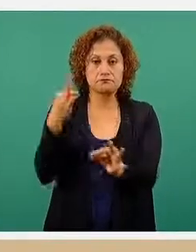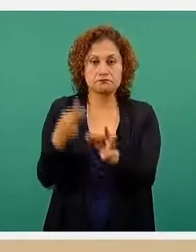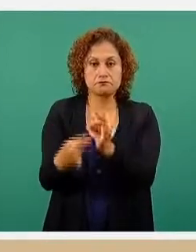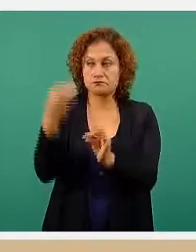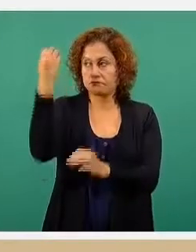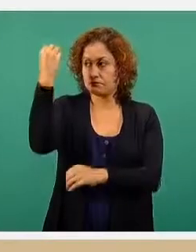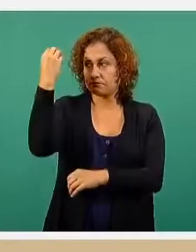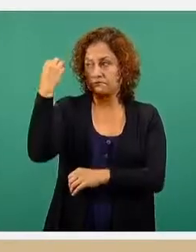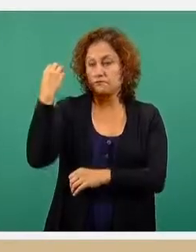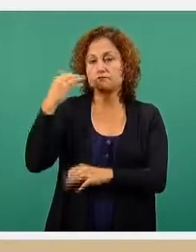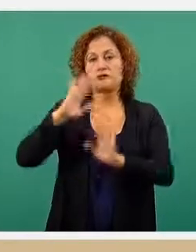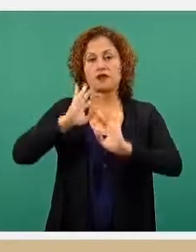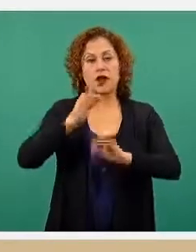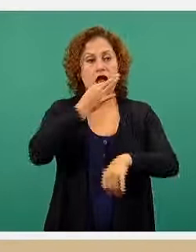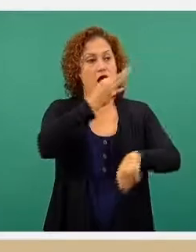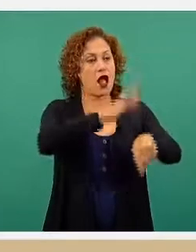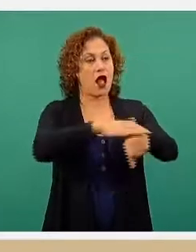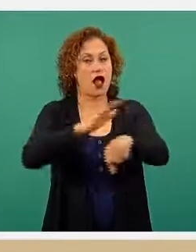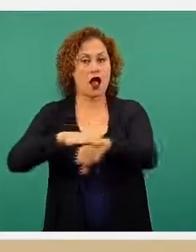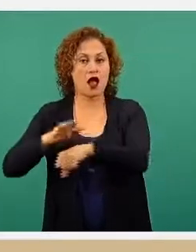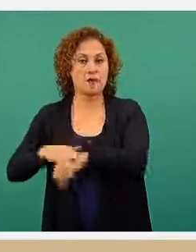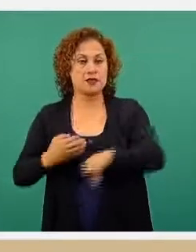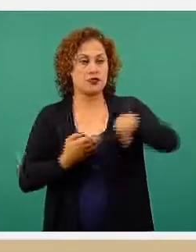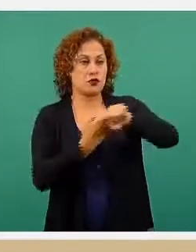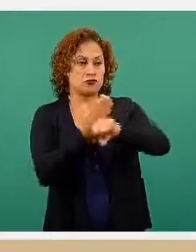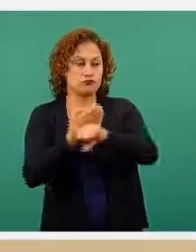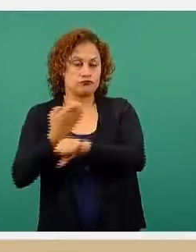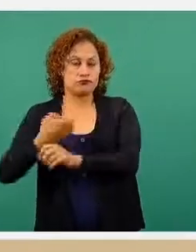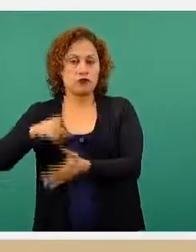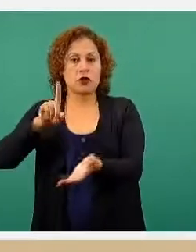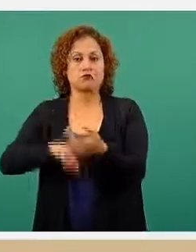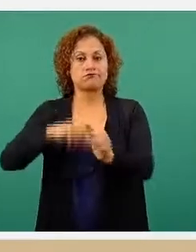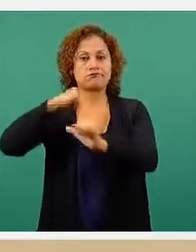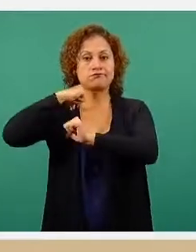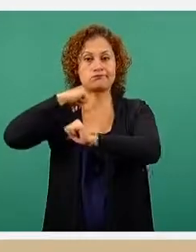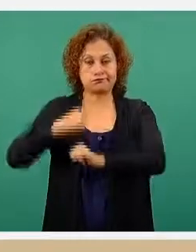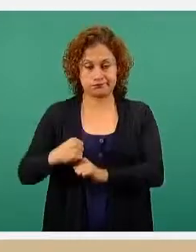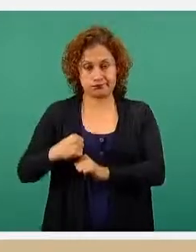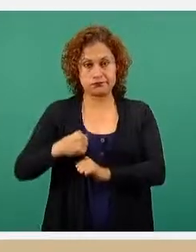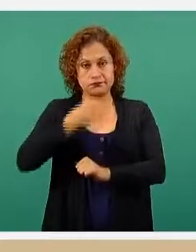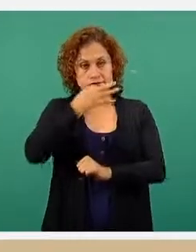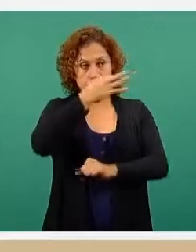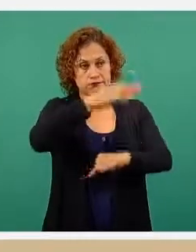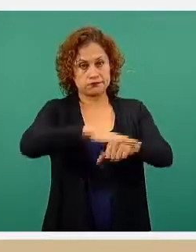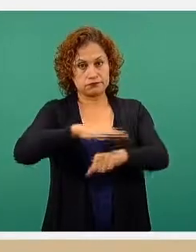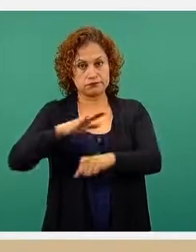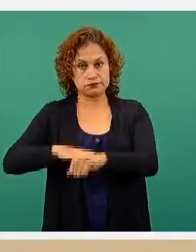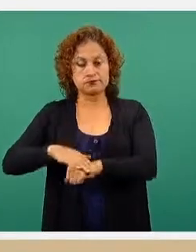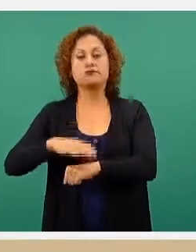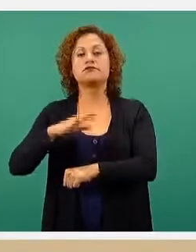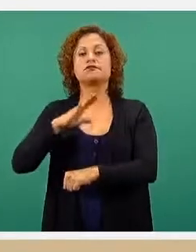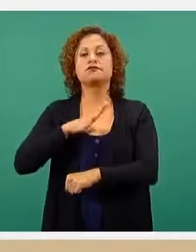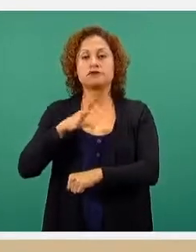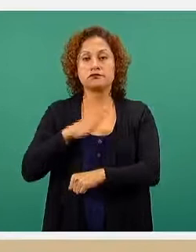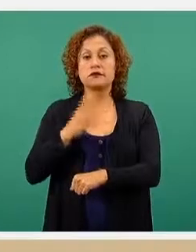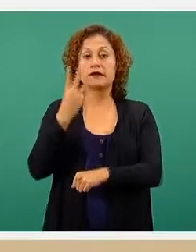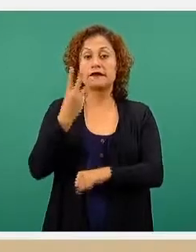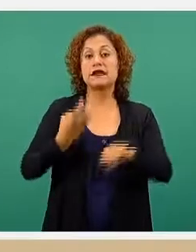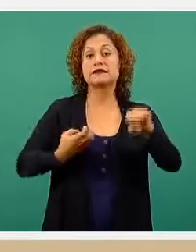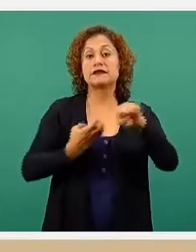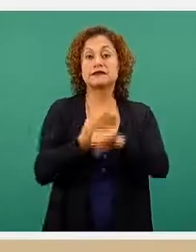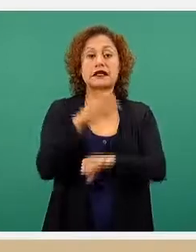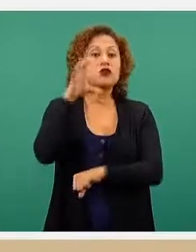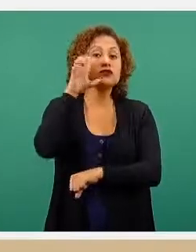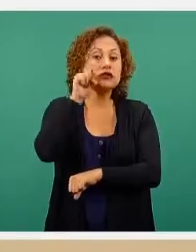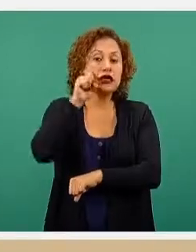las entidades federativas, a todas las personas titulares de los gobiernos de los estados. Tenemos 3 estados en naranja, en el